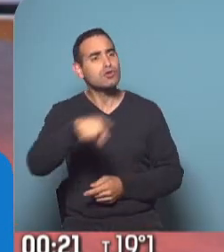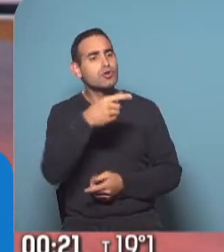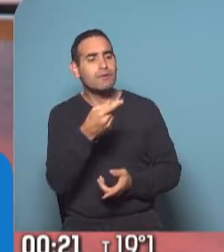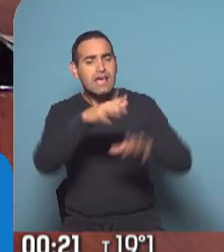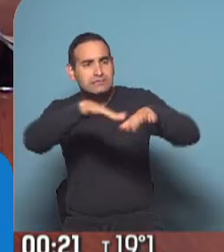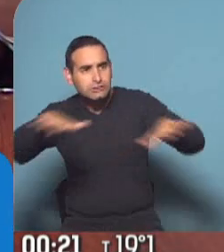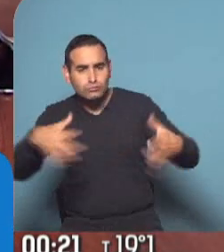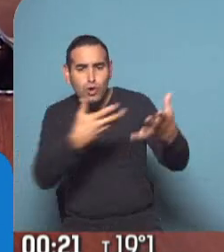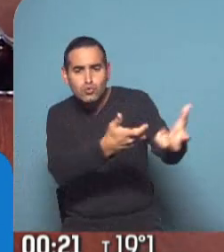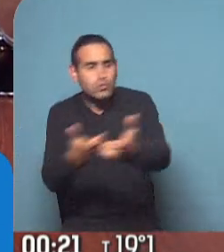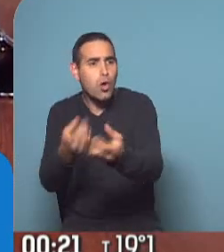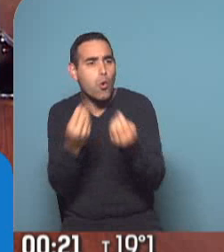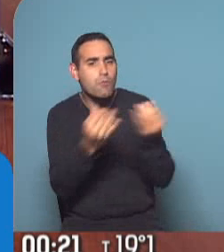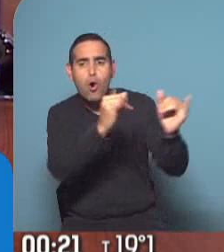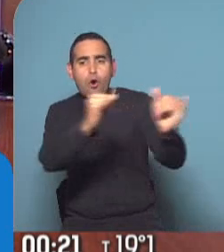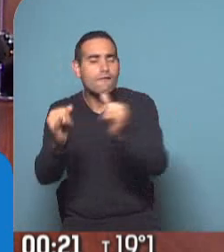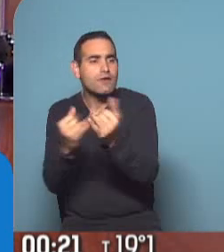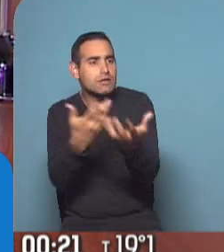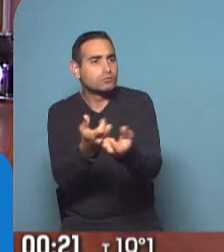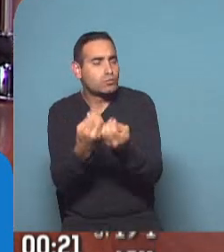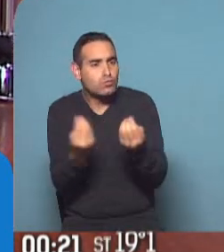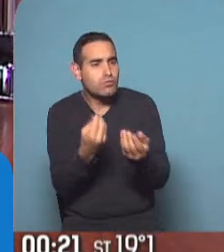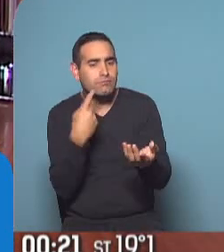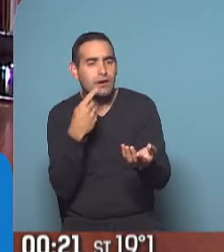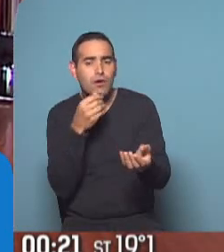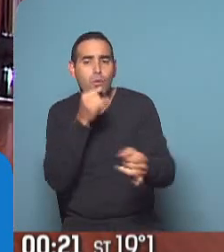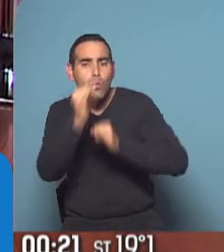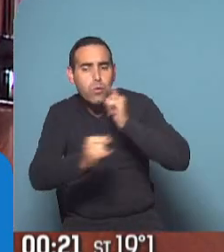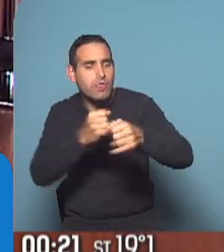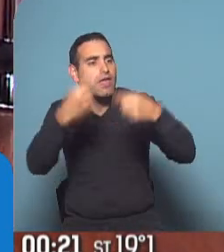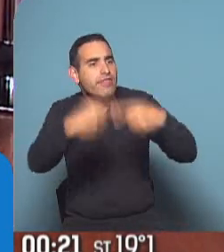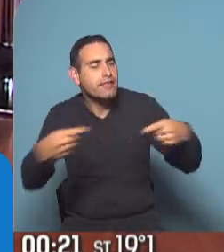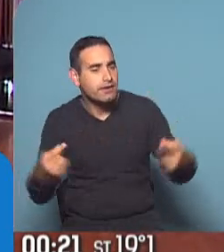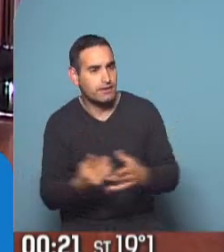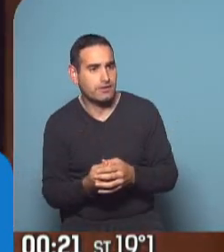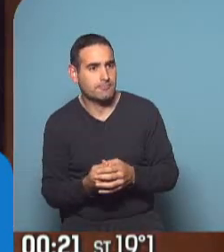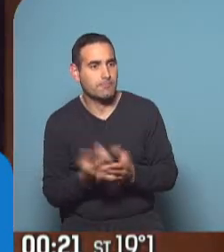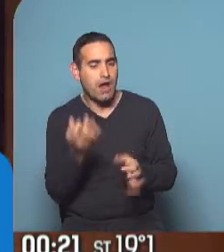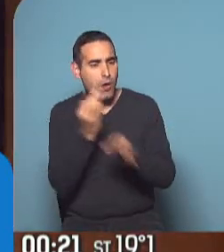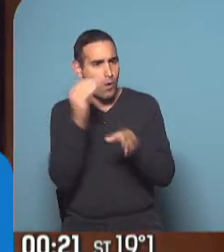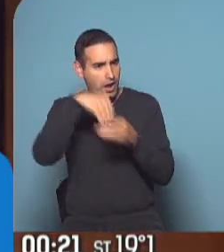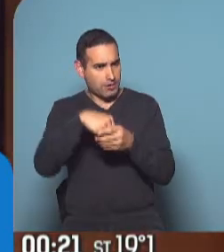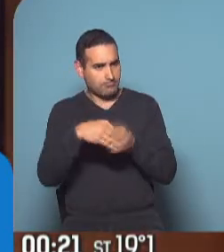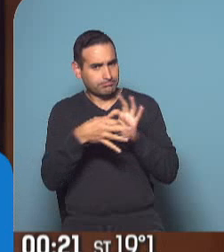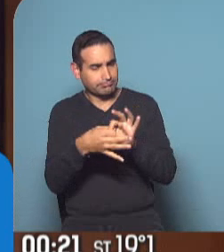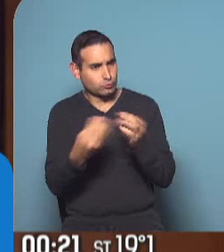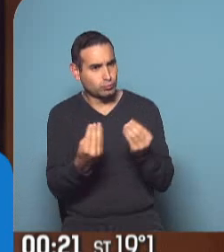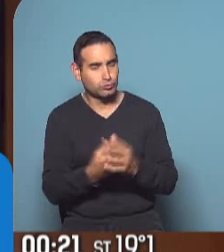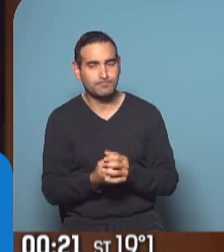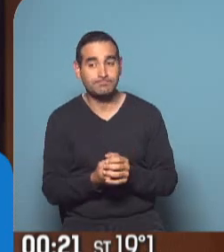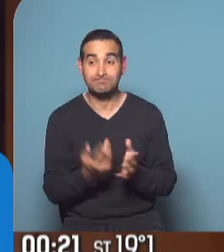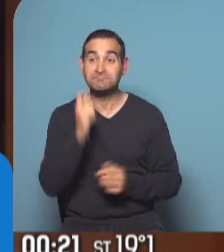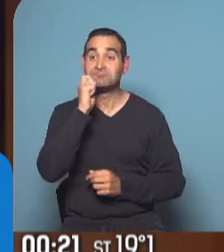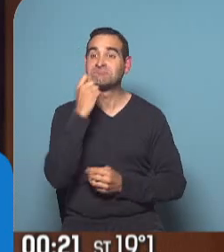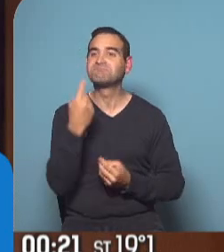chicos y qué es lo que le transmiten y cómo se relacionan con las escuelas bueno lo lindo es